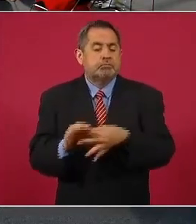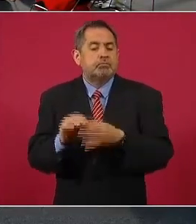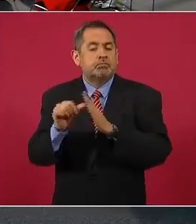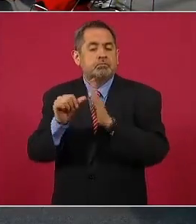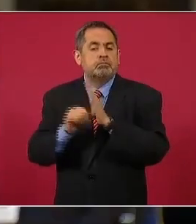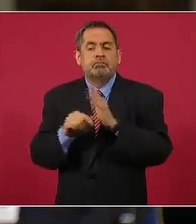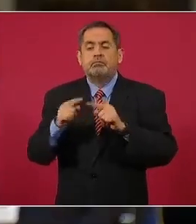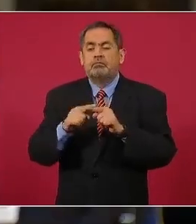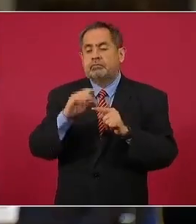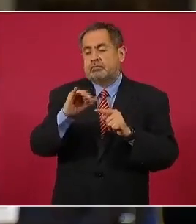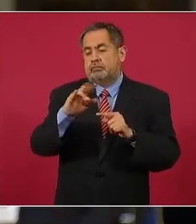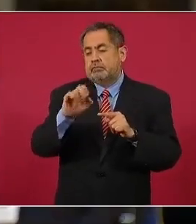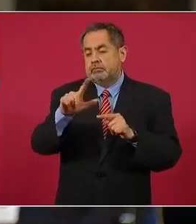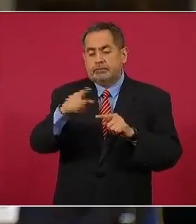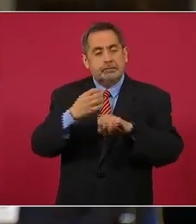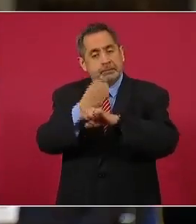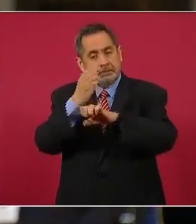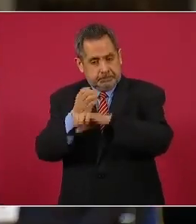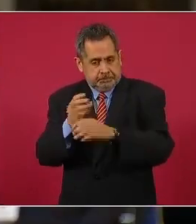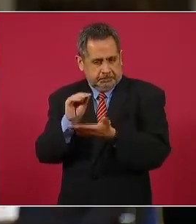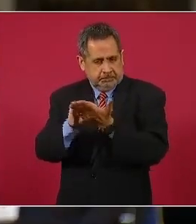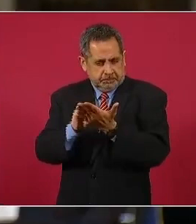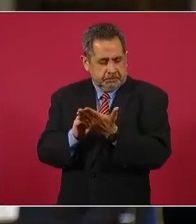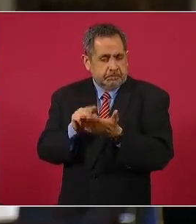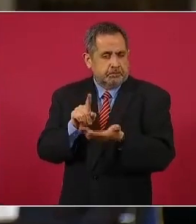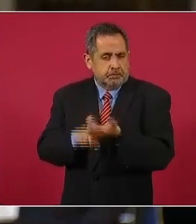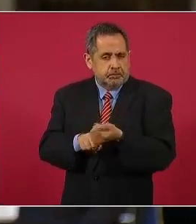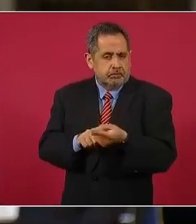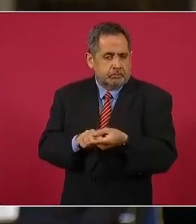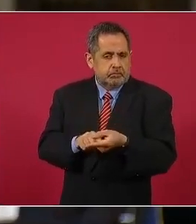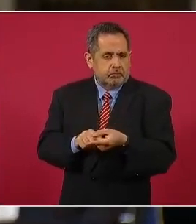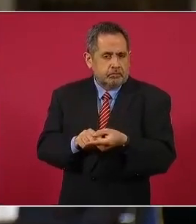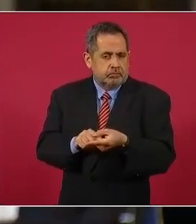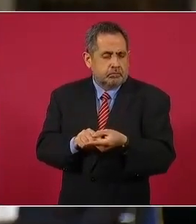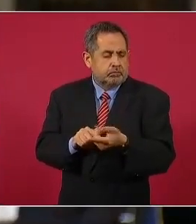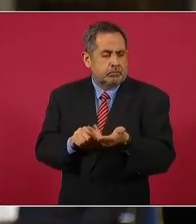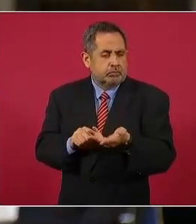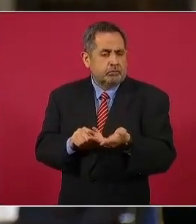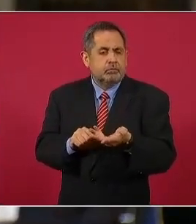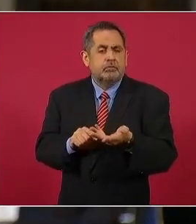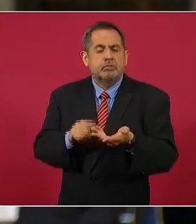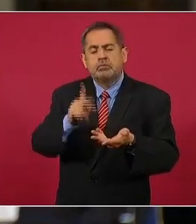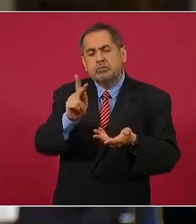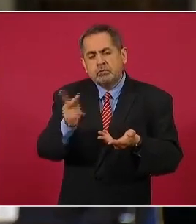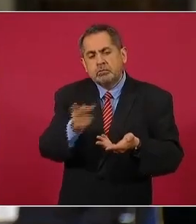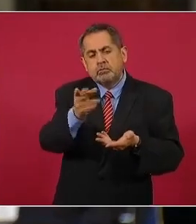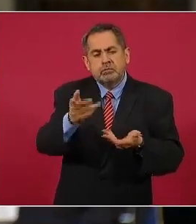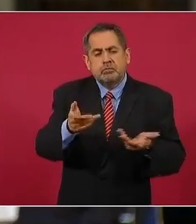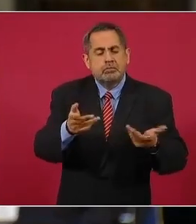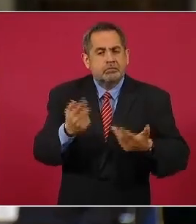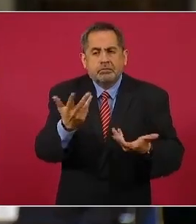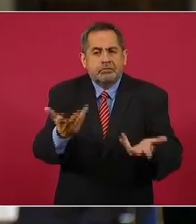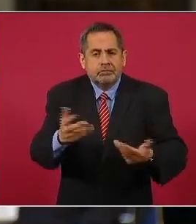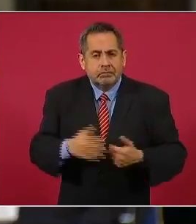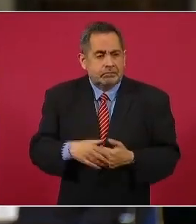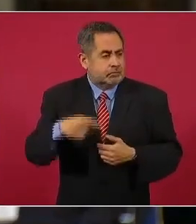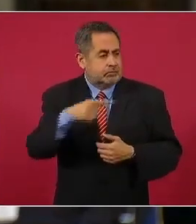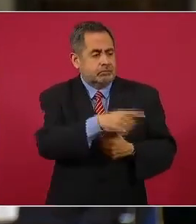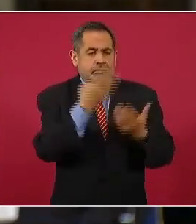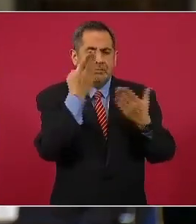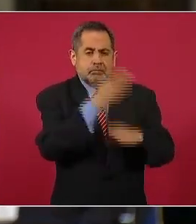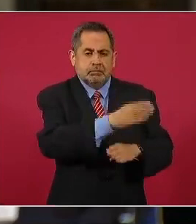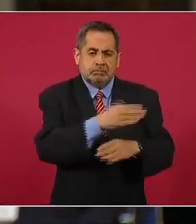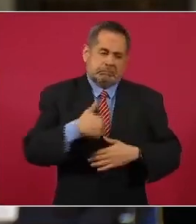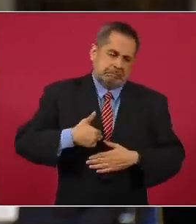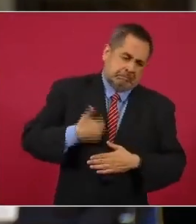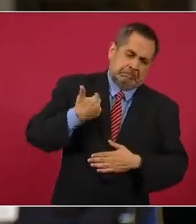los códigos civiles de los estados que comprenden la República Mexicana. Presidente, ¿qué hacer con estos bancos?